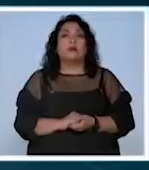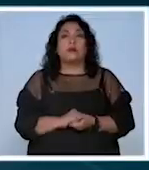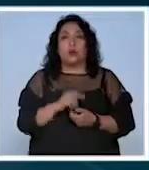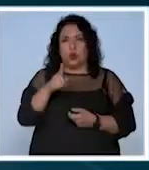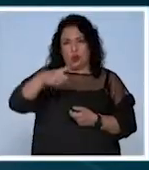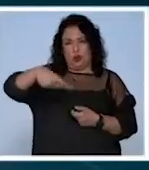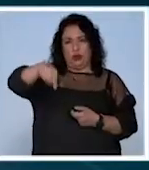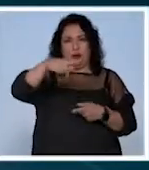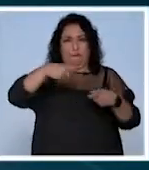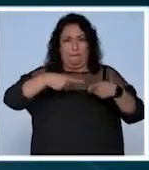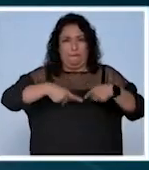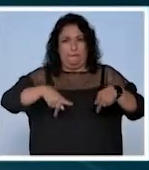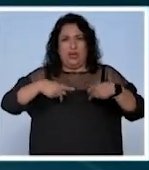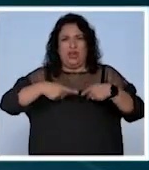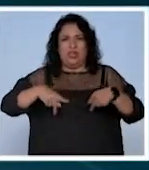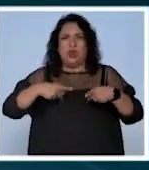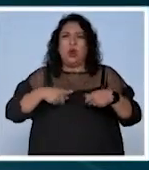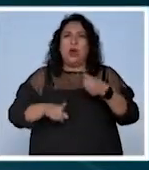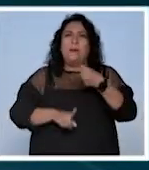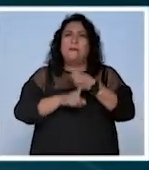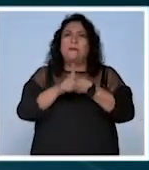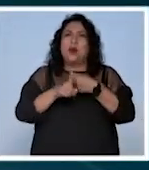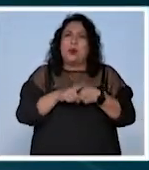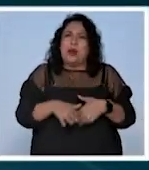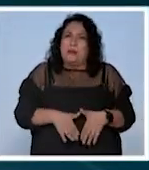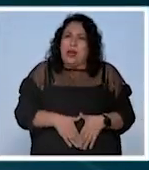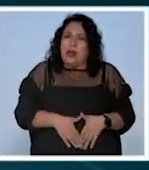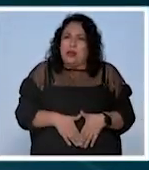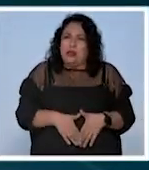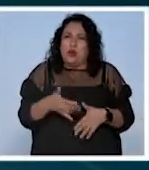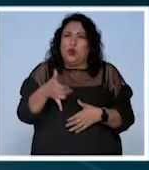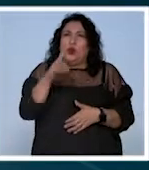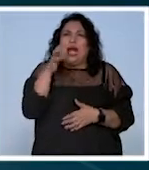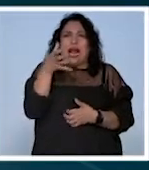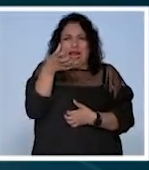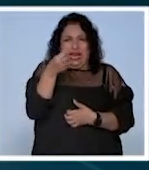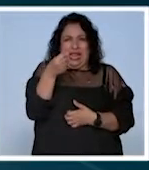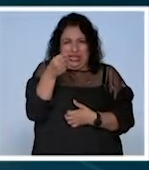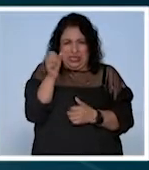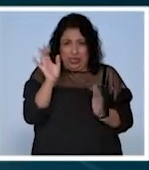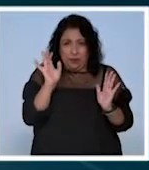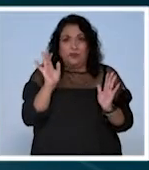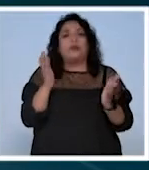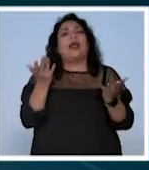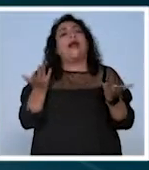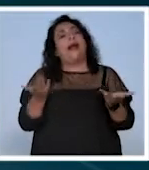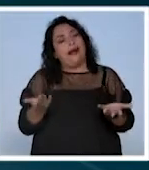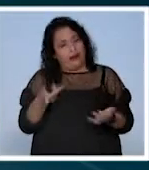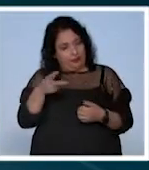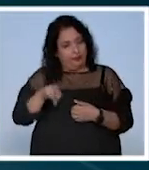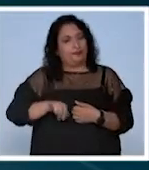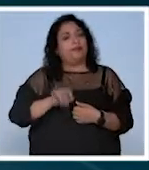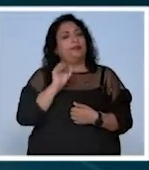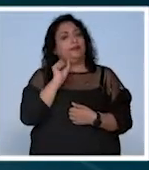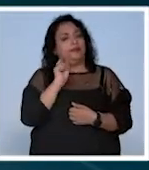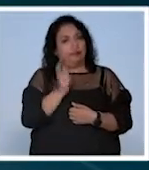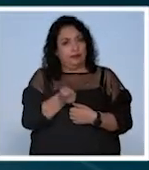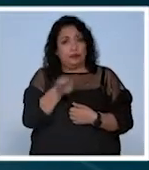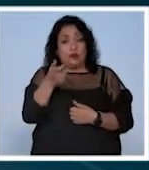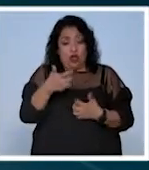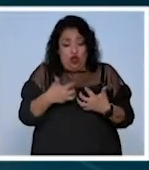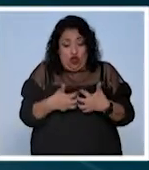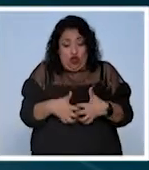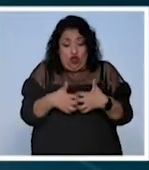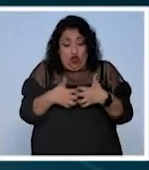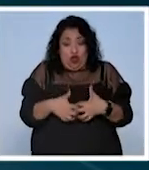¿Usted es de las personas que tienen problemas estomacales cuando beben leche? Entonces esto le va a interesar. La digestión